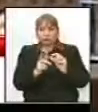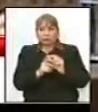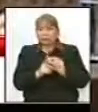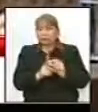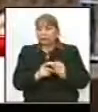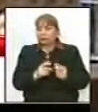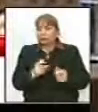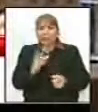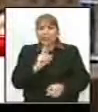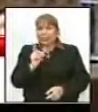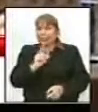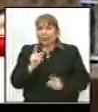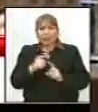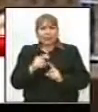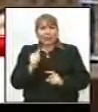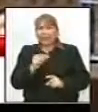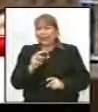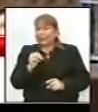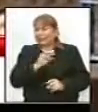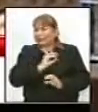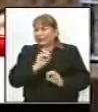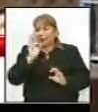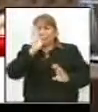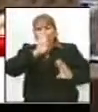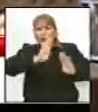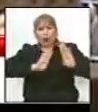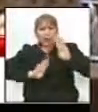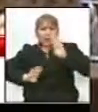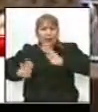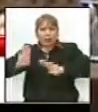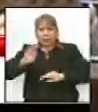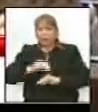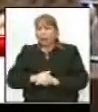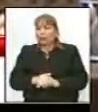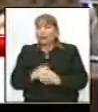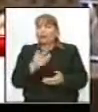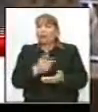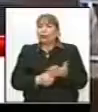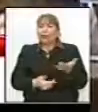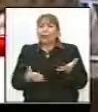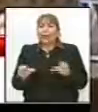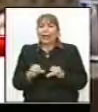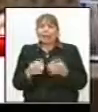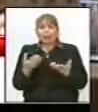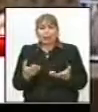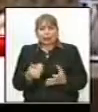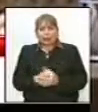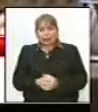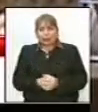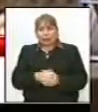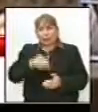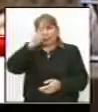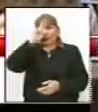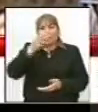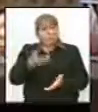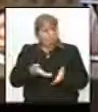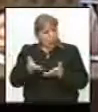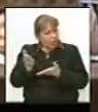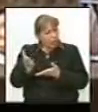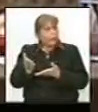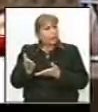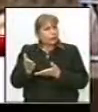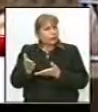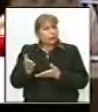nadie ataranta a nadie, acá estamos preocupados con lo que sucedió en el Perú. Vayamos, por ejemplo, a Alemania. ¿Acaso